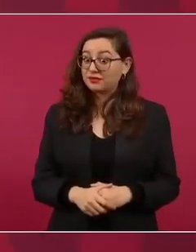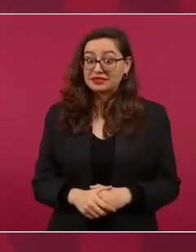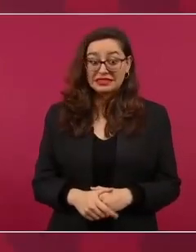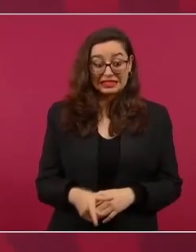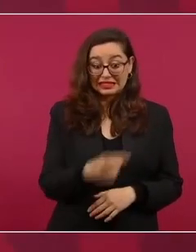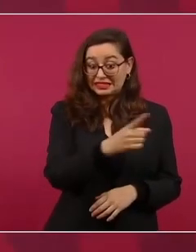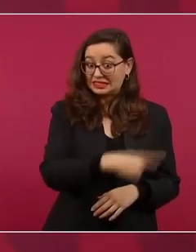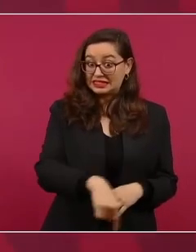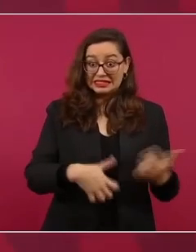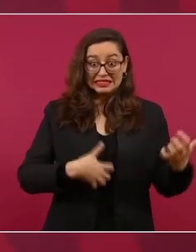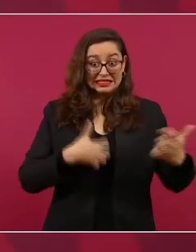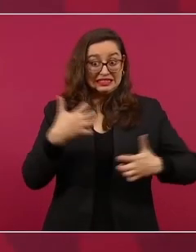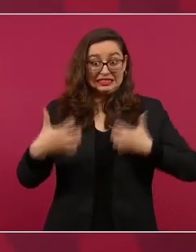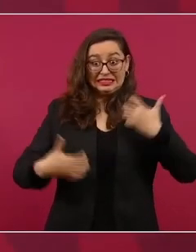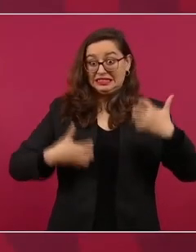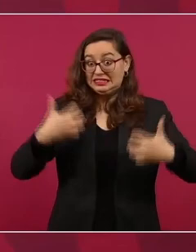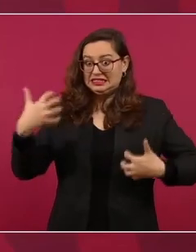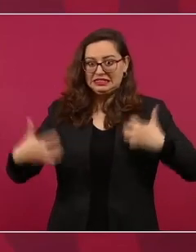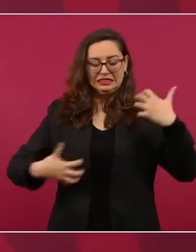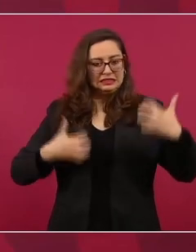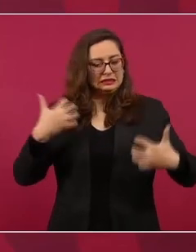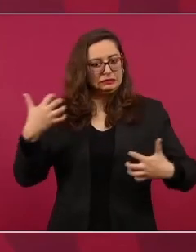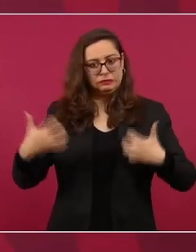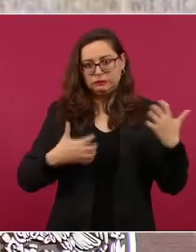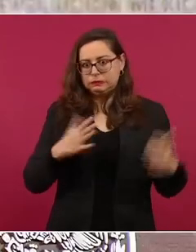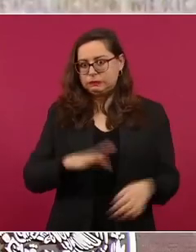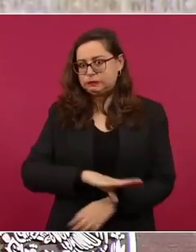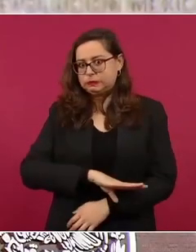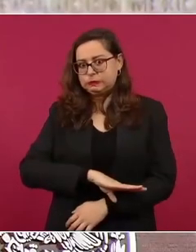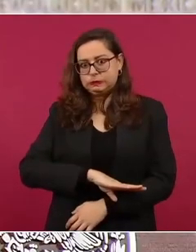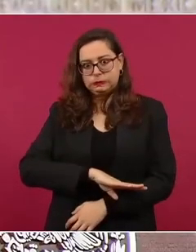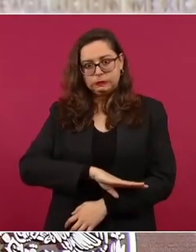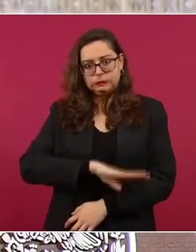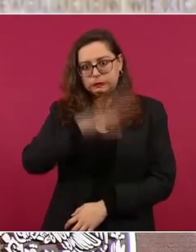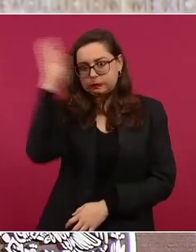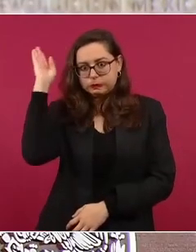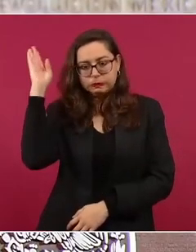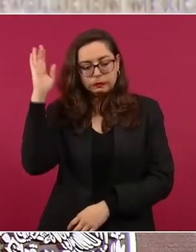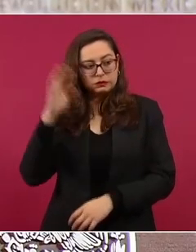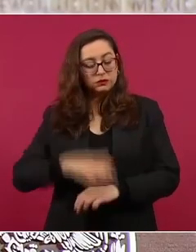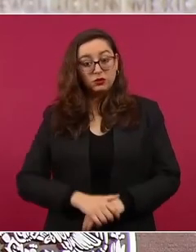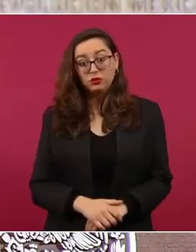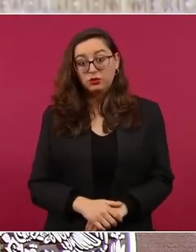ofuscados, los del Reforma. Qué derecha